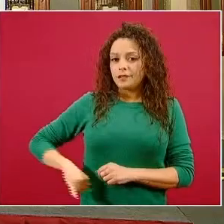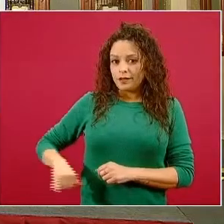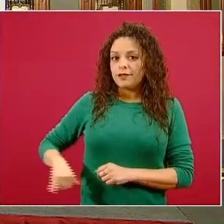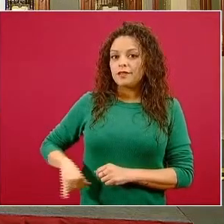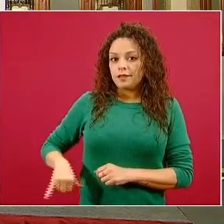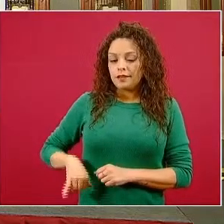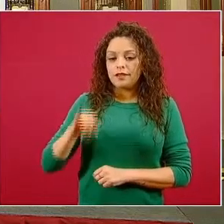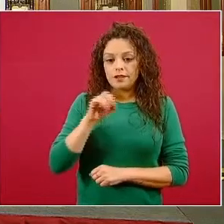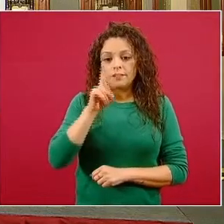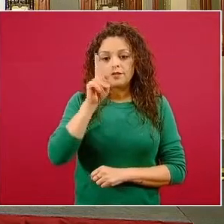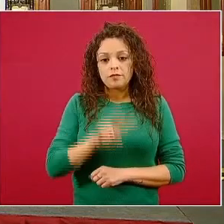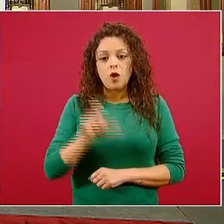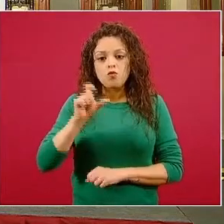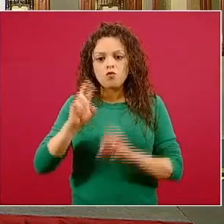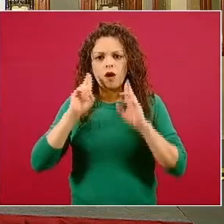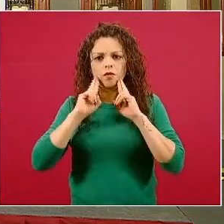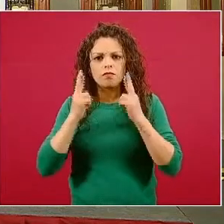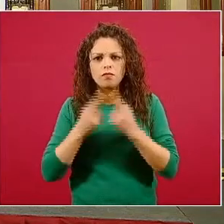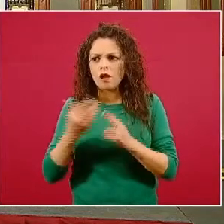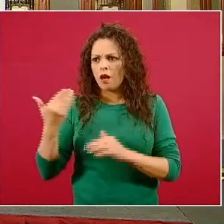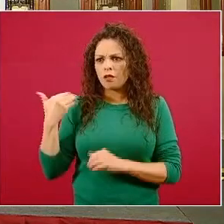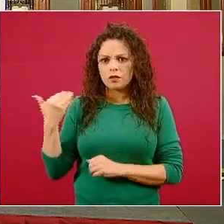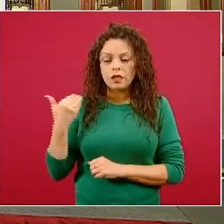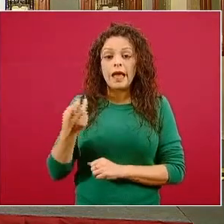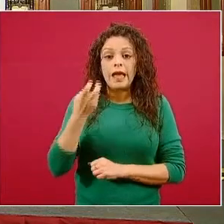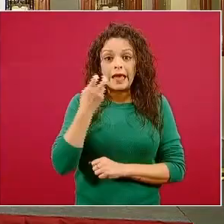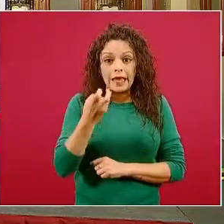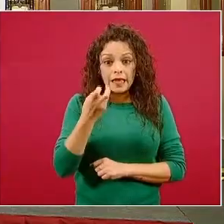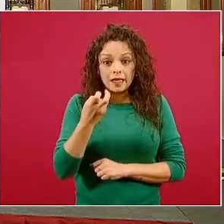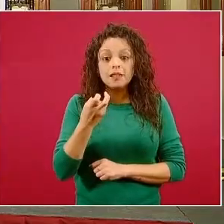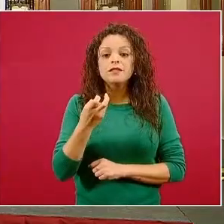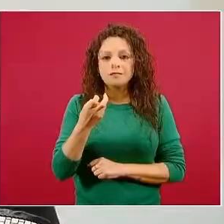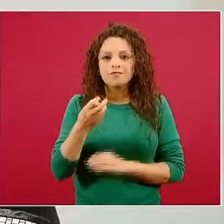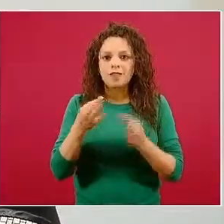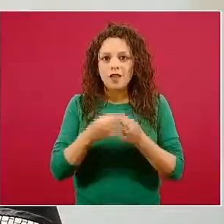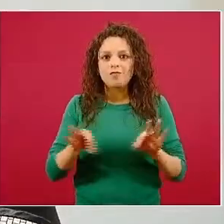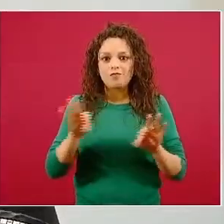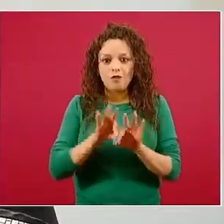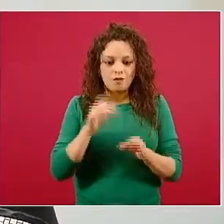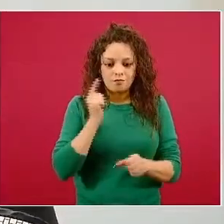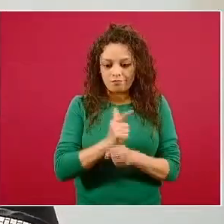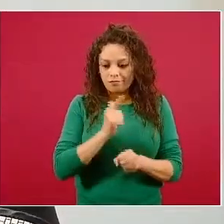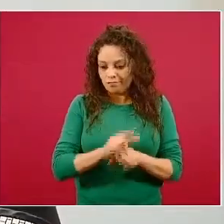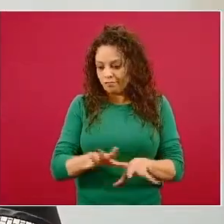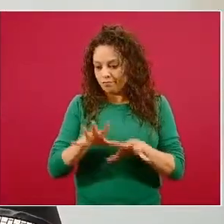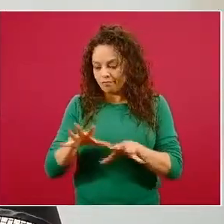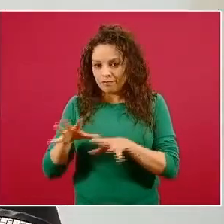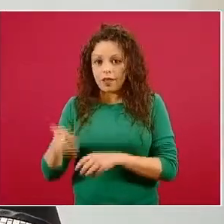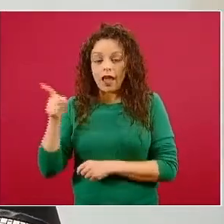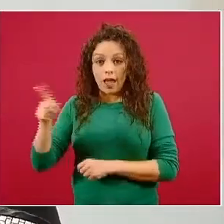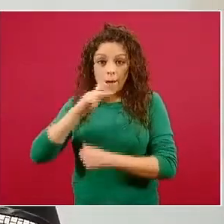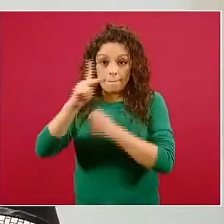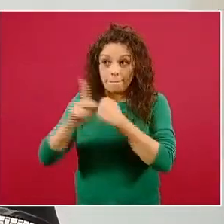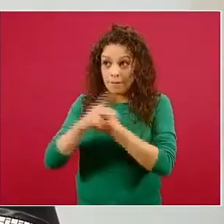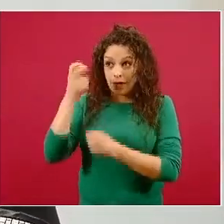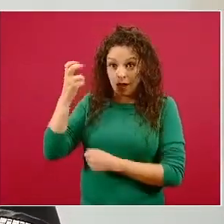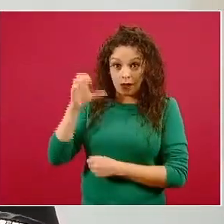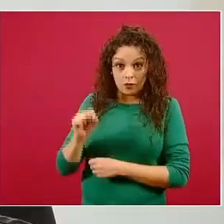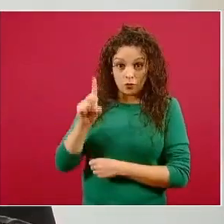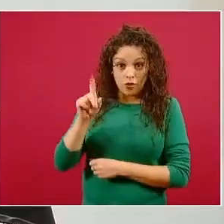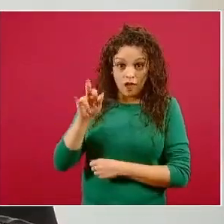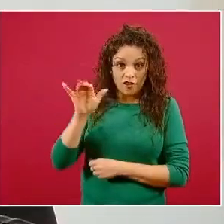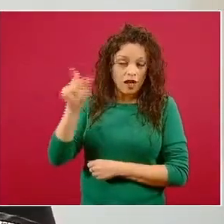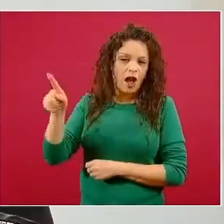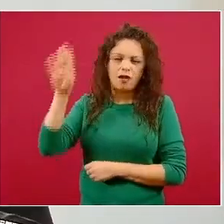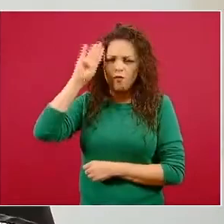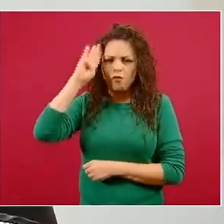de ONU-SIDA eran los elementos que se destacaban. Uno de estos, Sudáfrica es un país muy grande, pero también